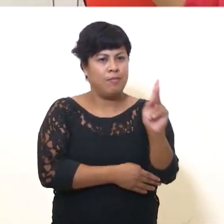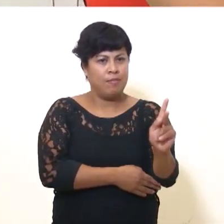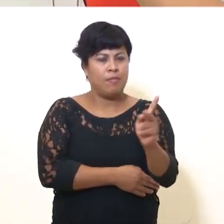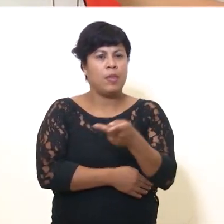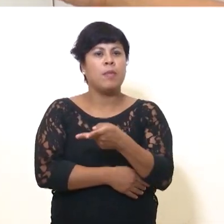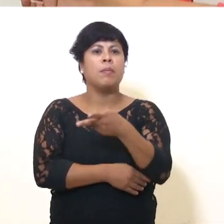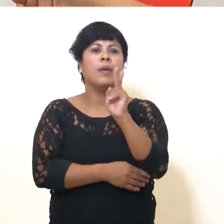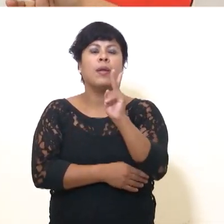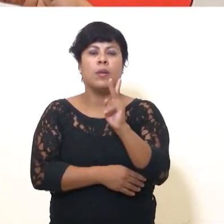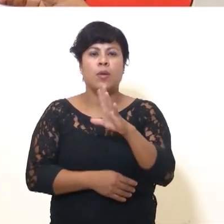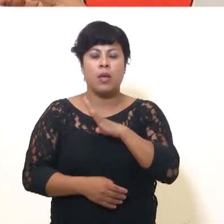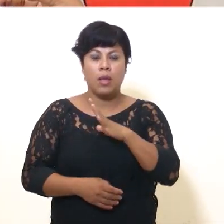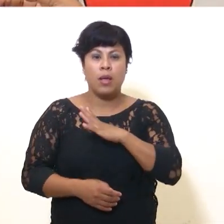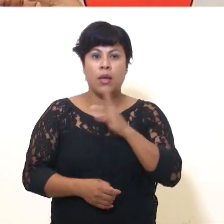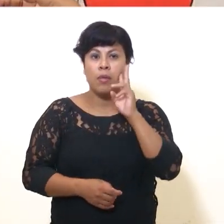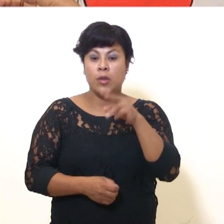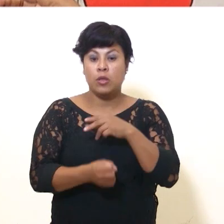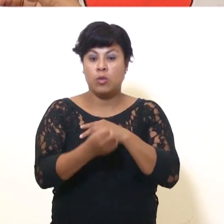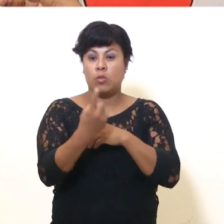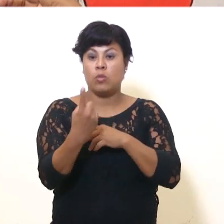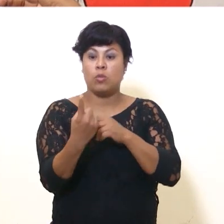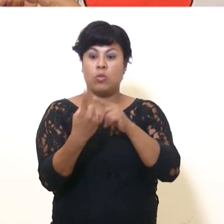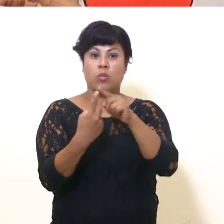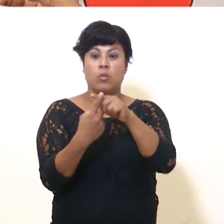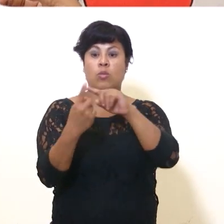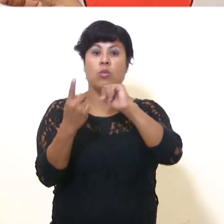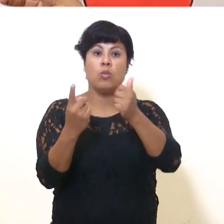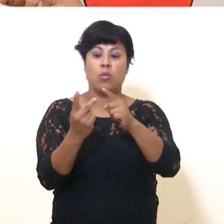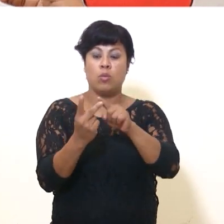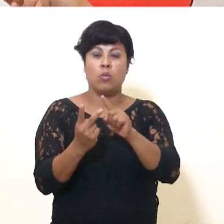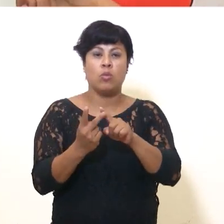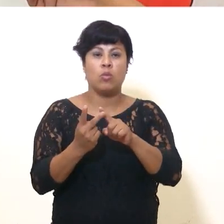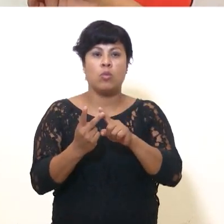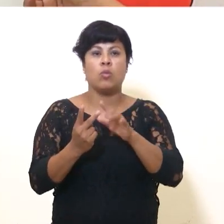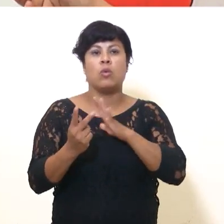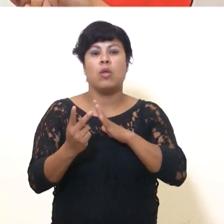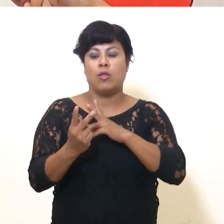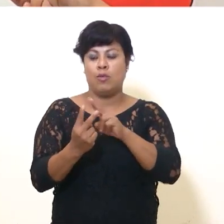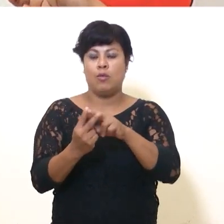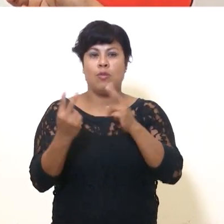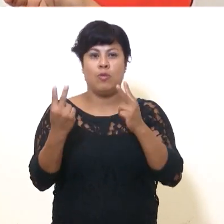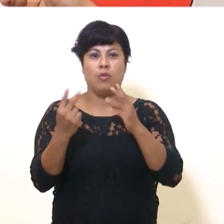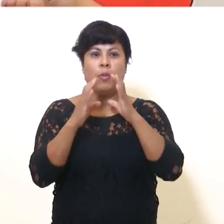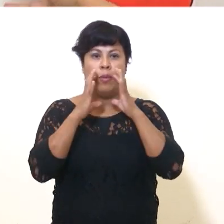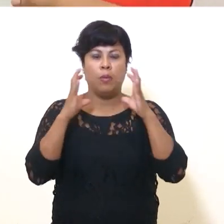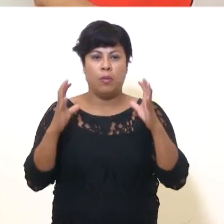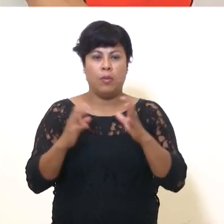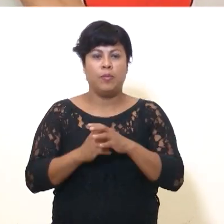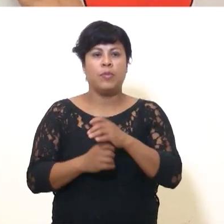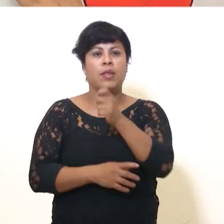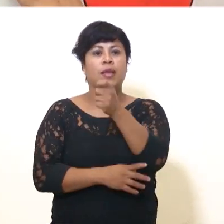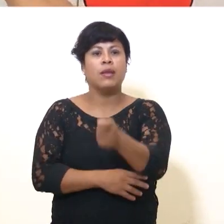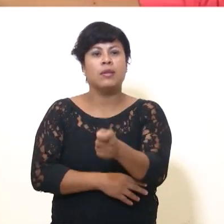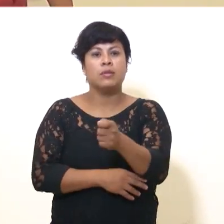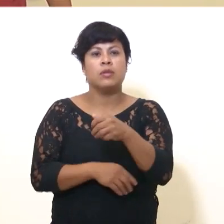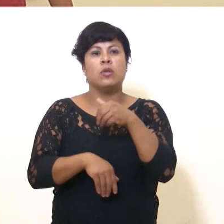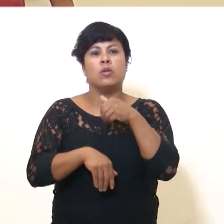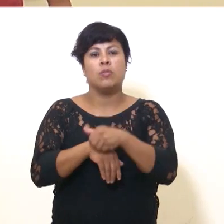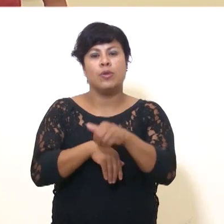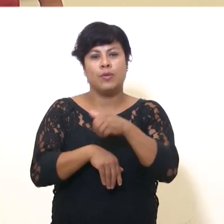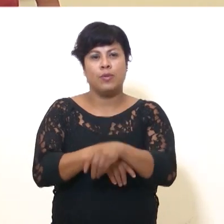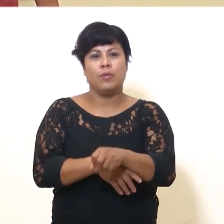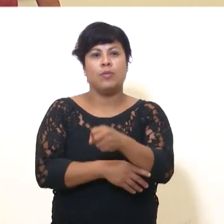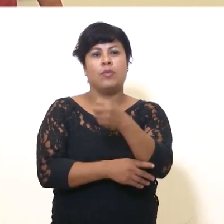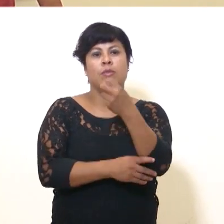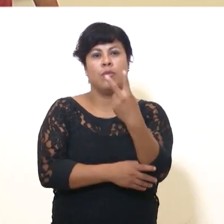pero encontramos uno más. Hay otro globo. Y este es